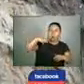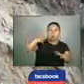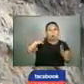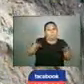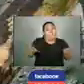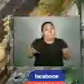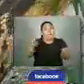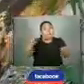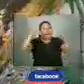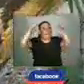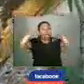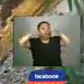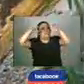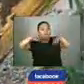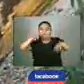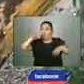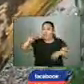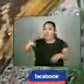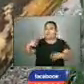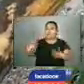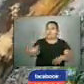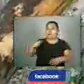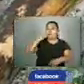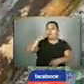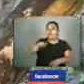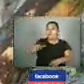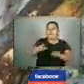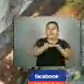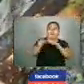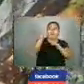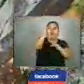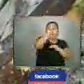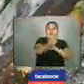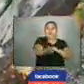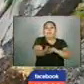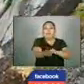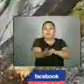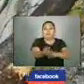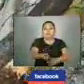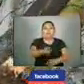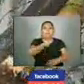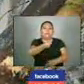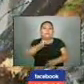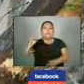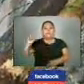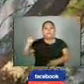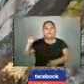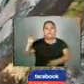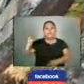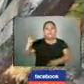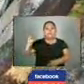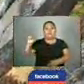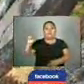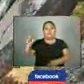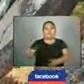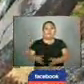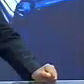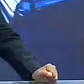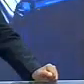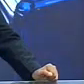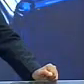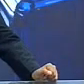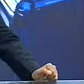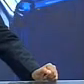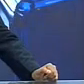podrían empeorar el panorama para más familias que habitan en otros apartamentos. Informó para Noticiero Hechos, Rommel Hernández.